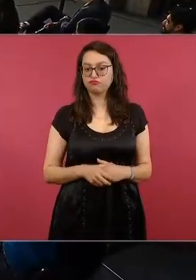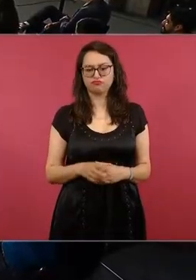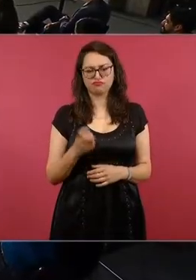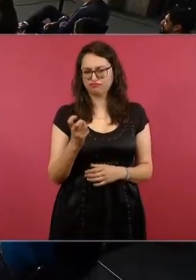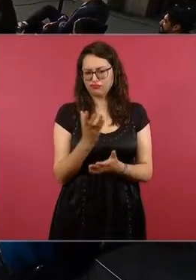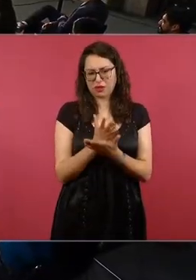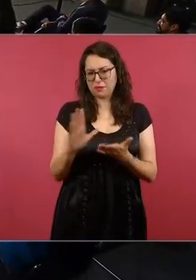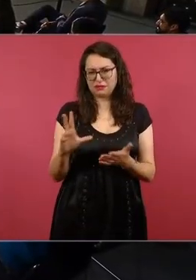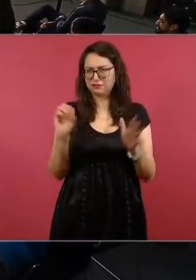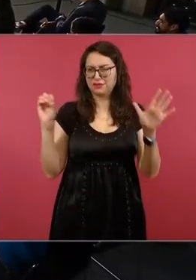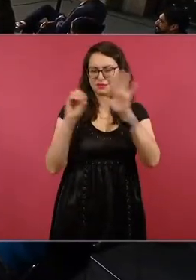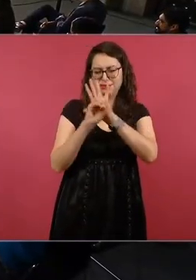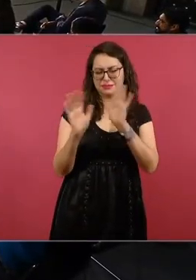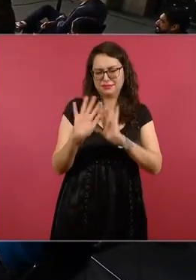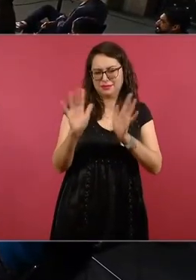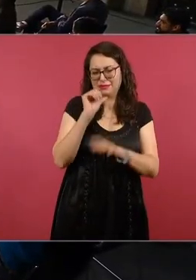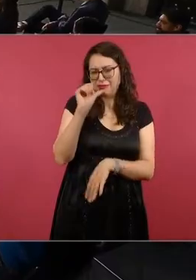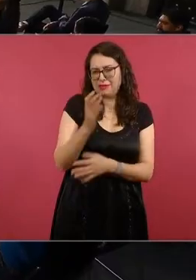aparte. Ajá.